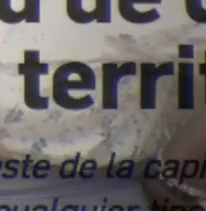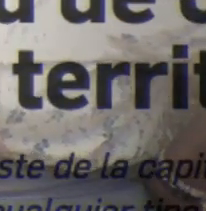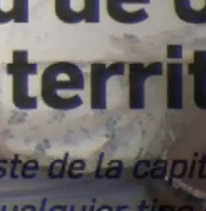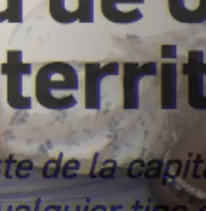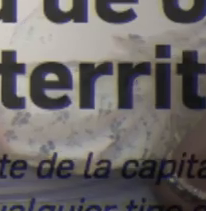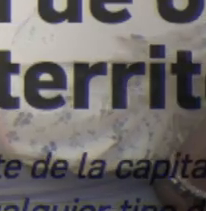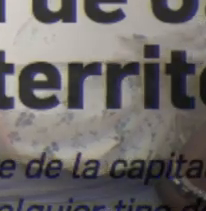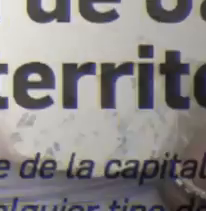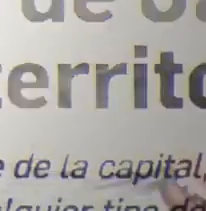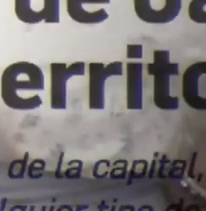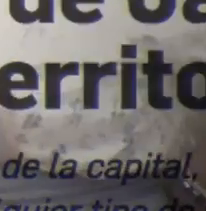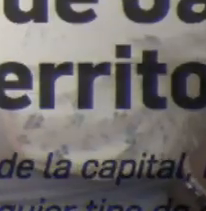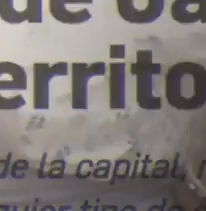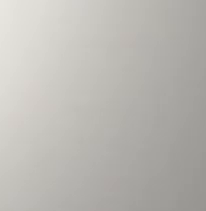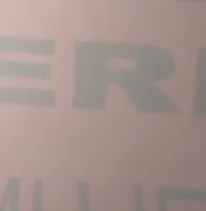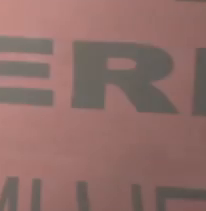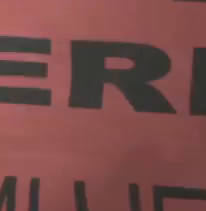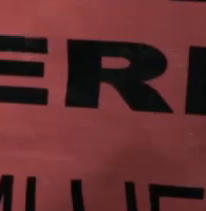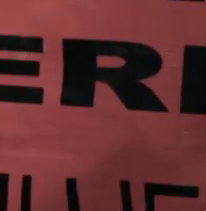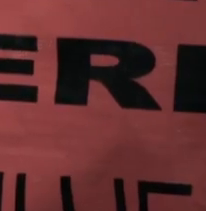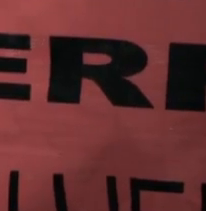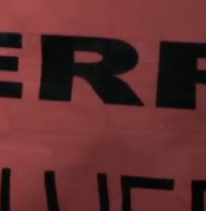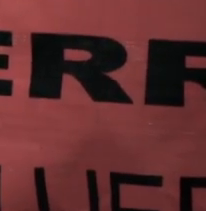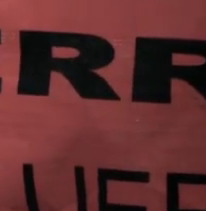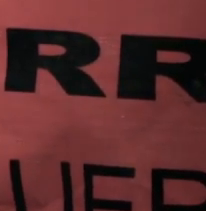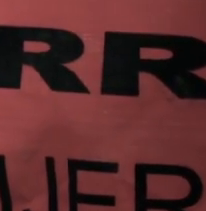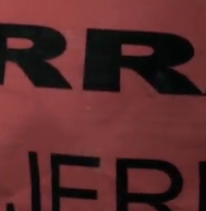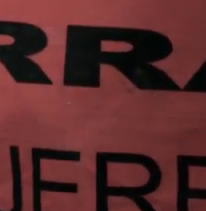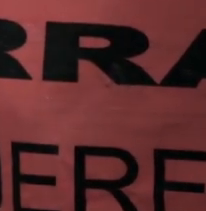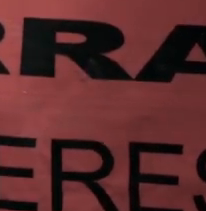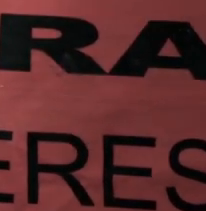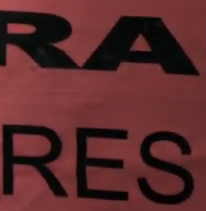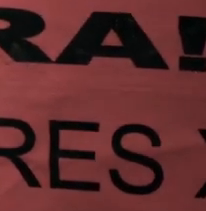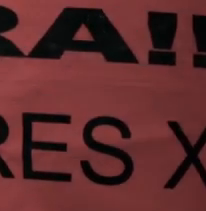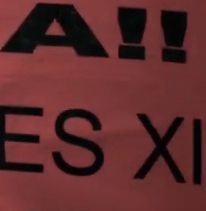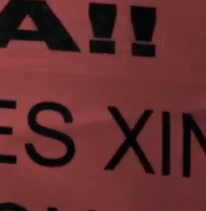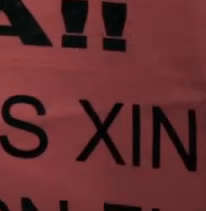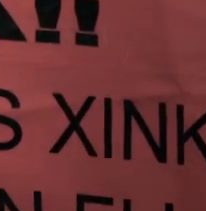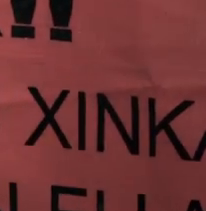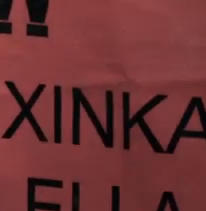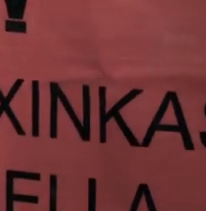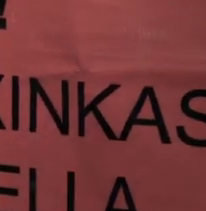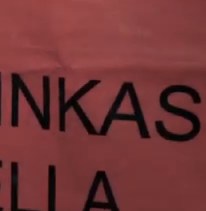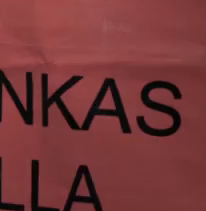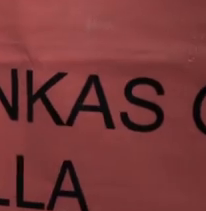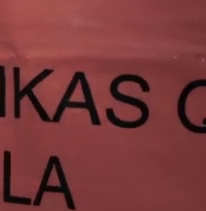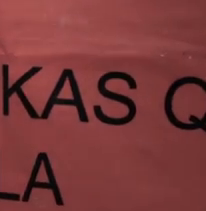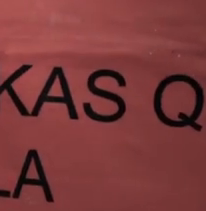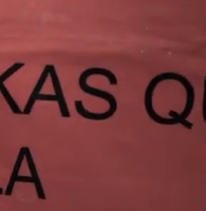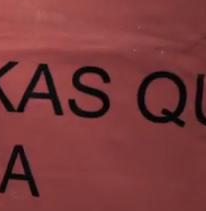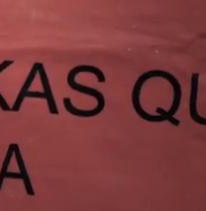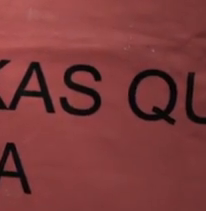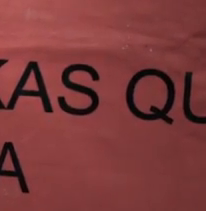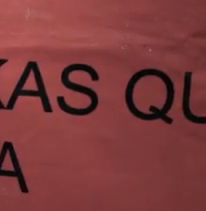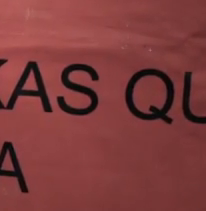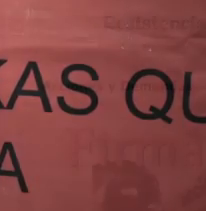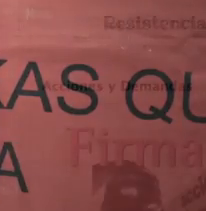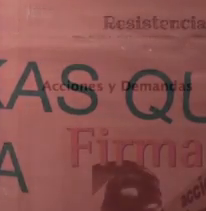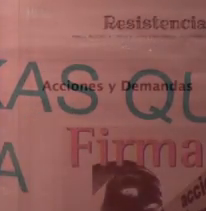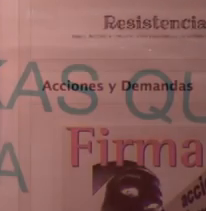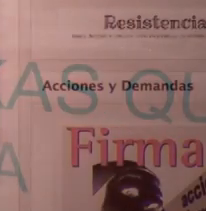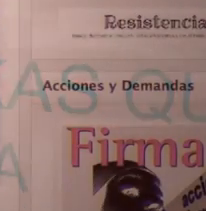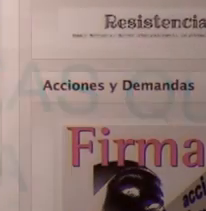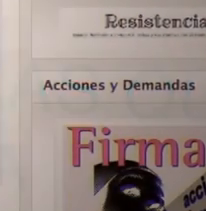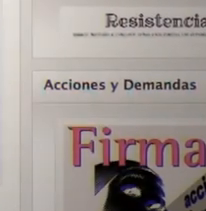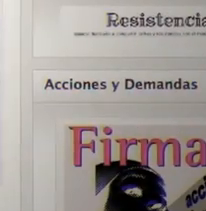maag nos dimos cuenta que llegó un momento en que nosotras que hemos acompañado los procesos también necesitábamos ser sostenidas ante